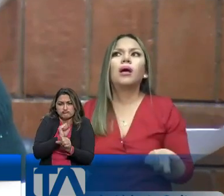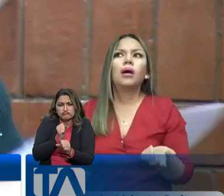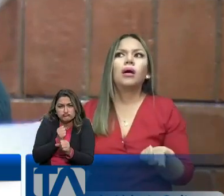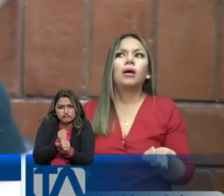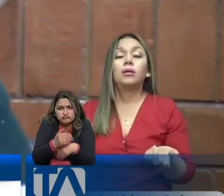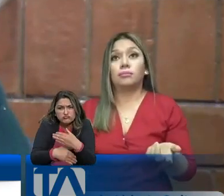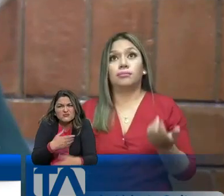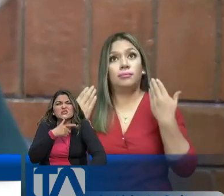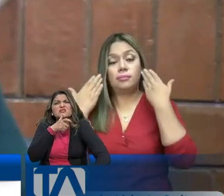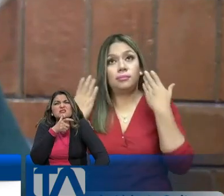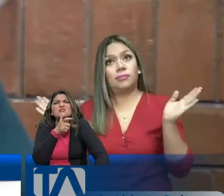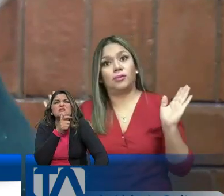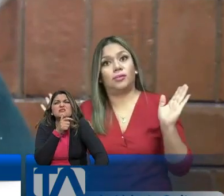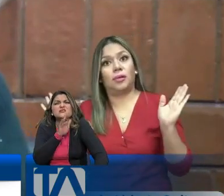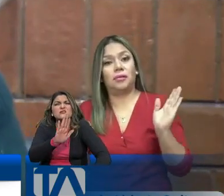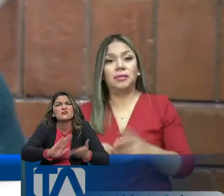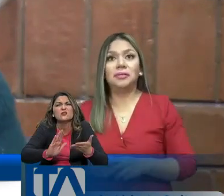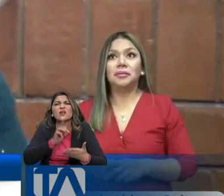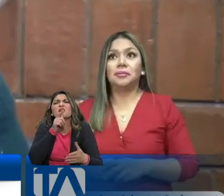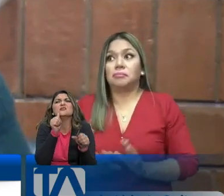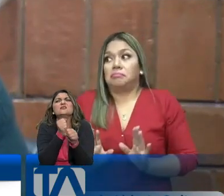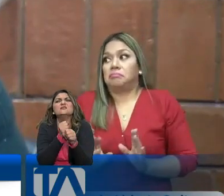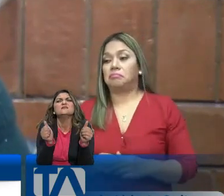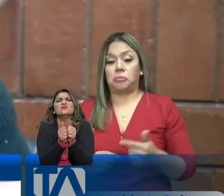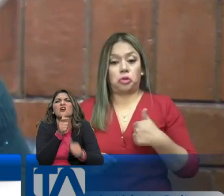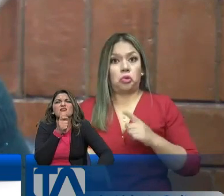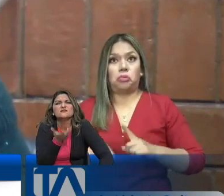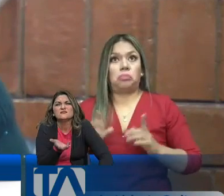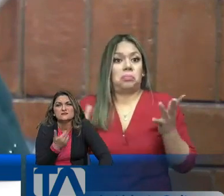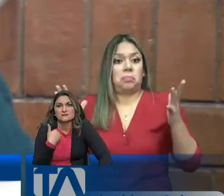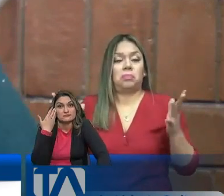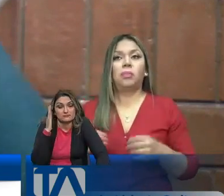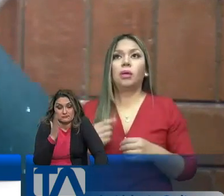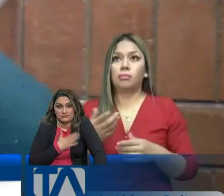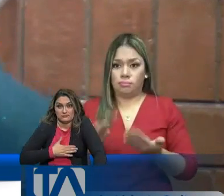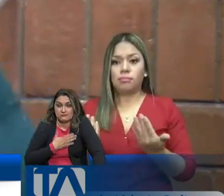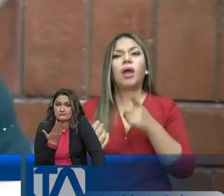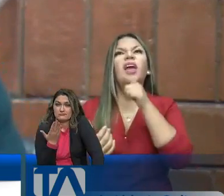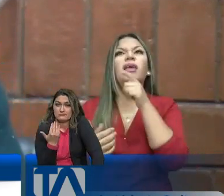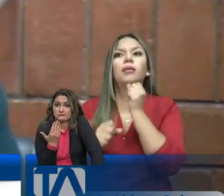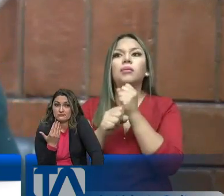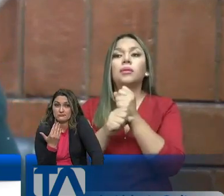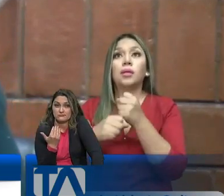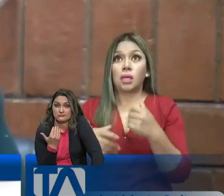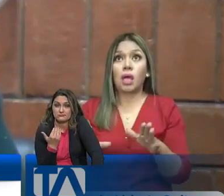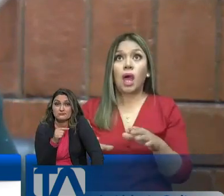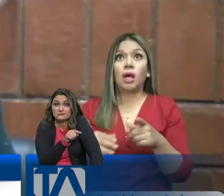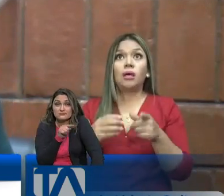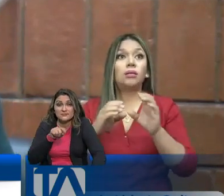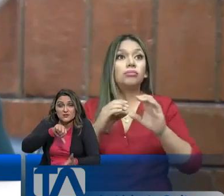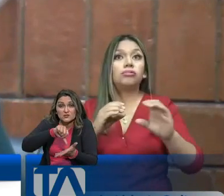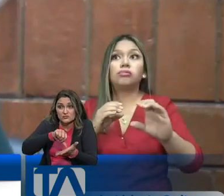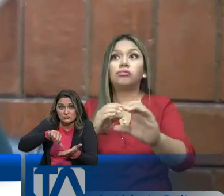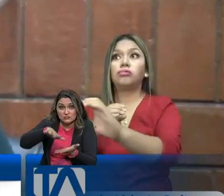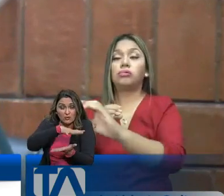Ahí ha venido trabajando no sé con quién. Y que diga, valdría la pena, con quienes ya se repartieron la ciudad, con